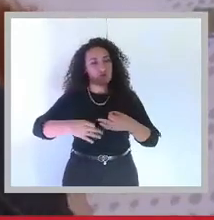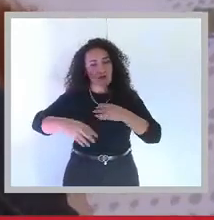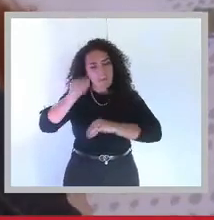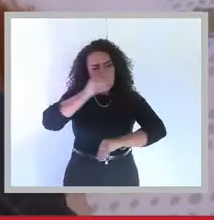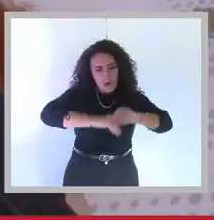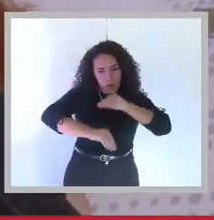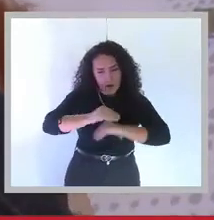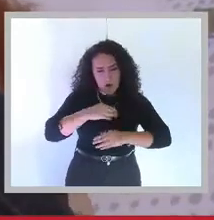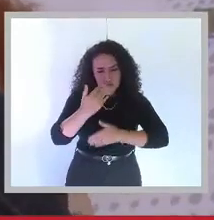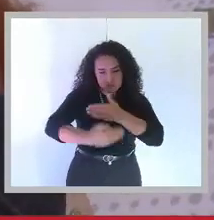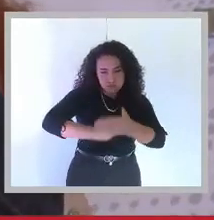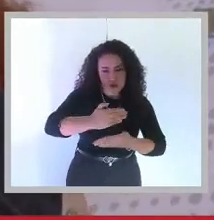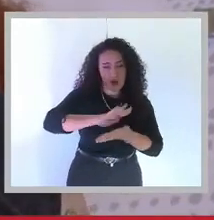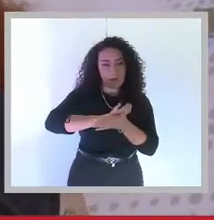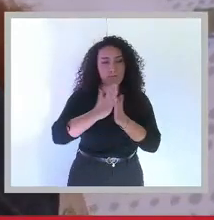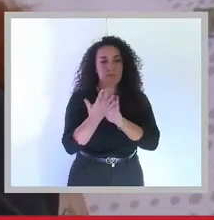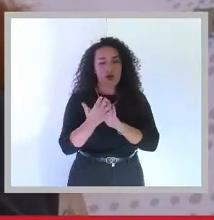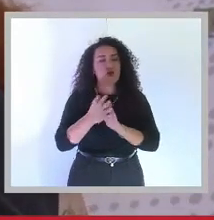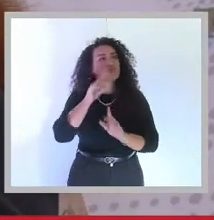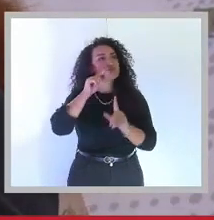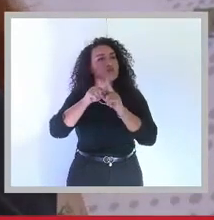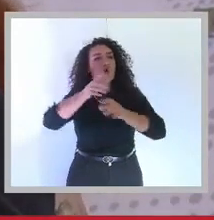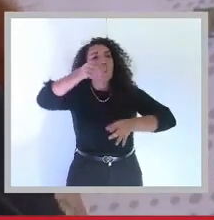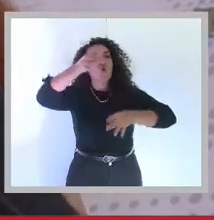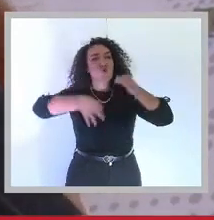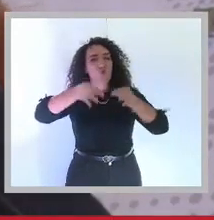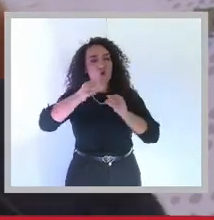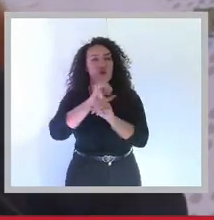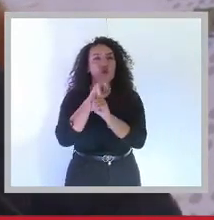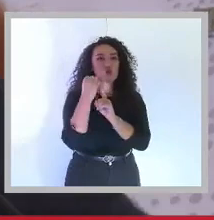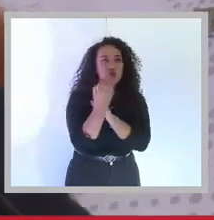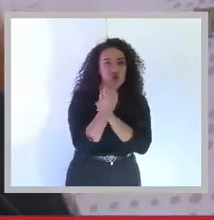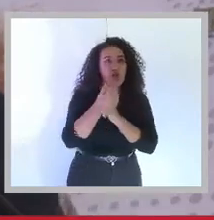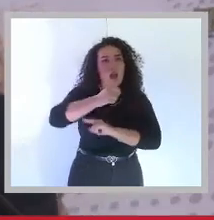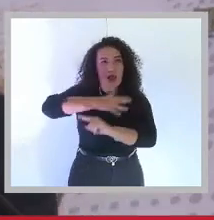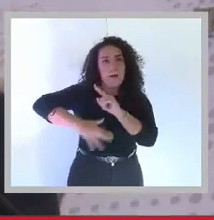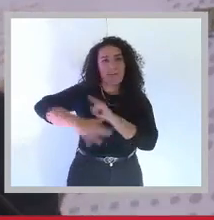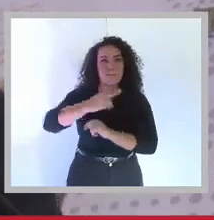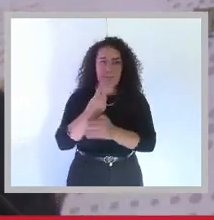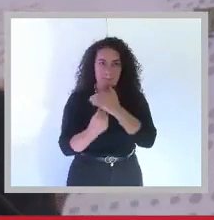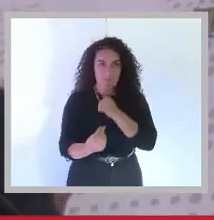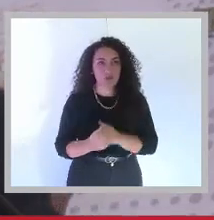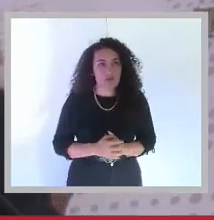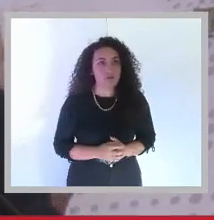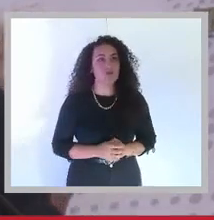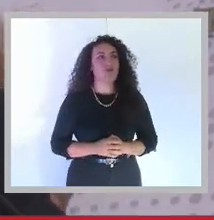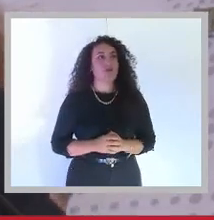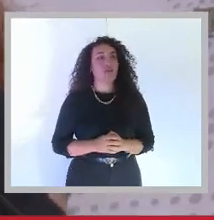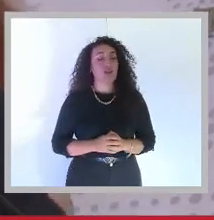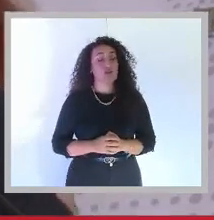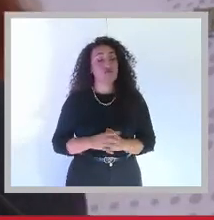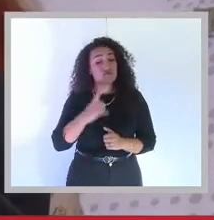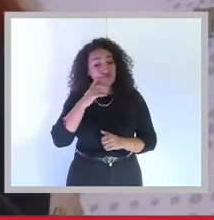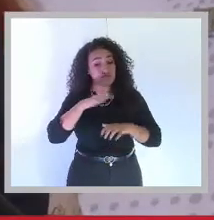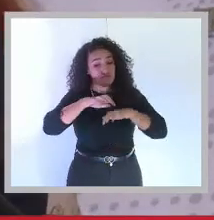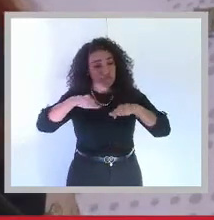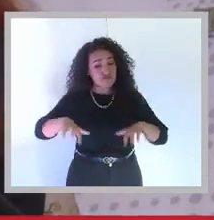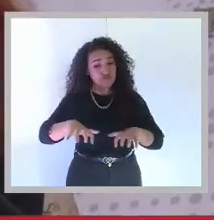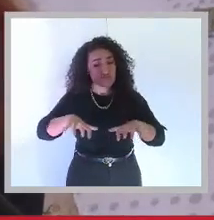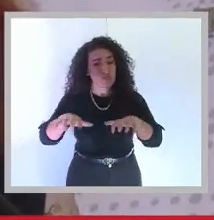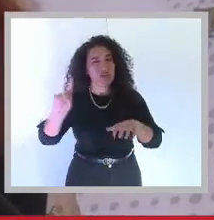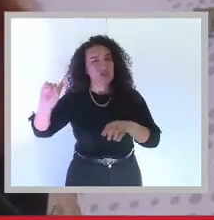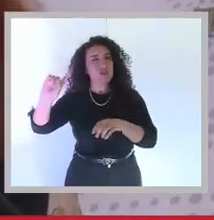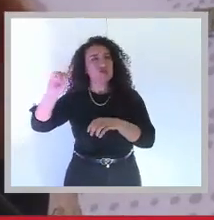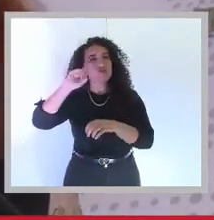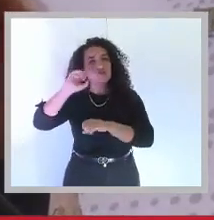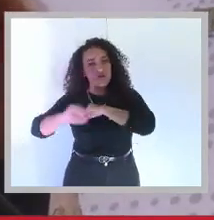con justicia social y ambiental. Un ejercicio que está en la base de un gobierno